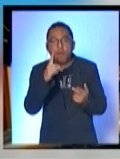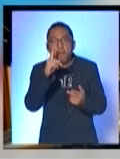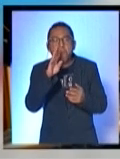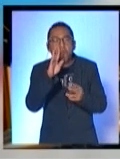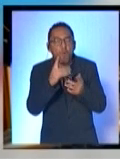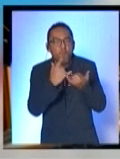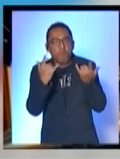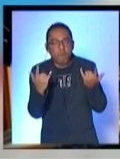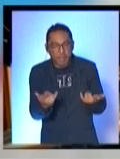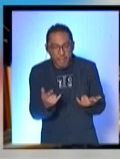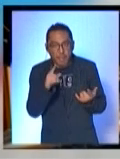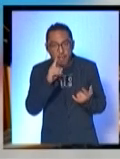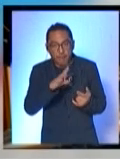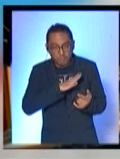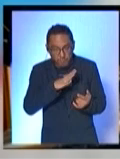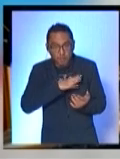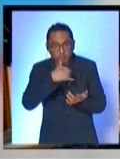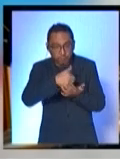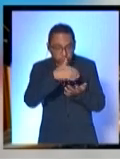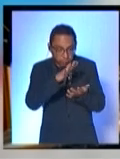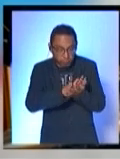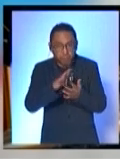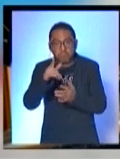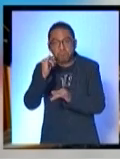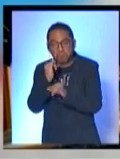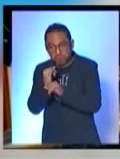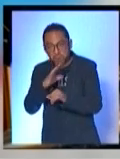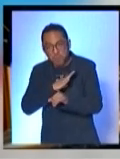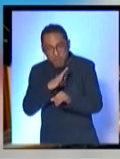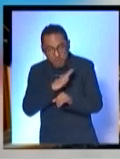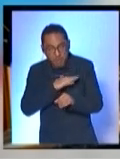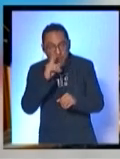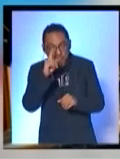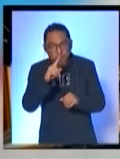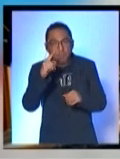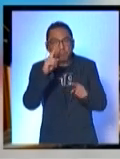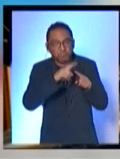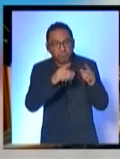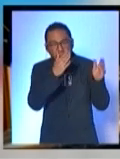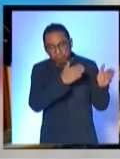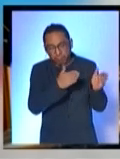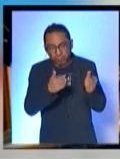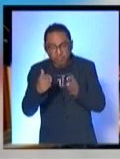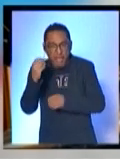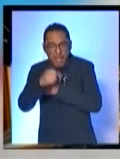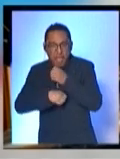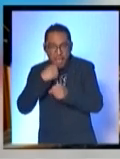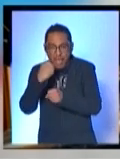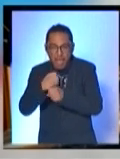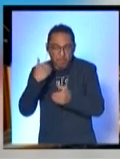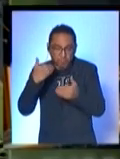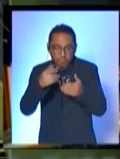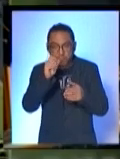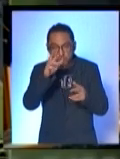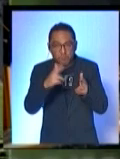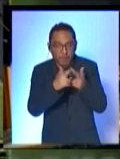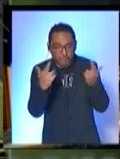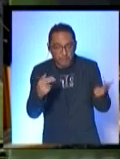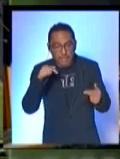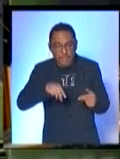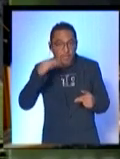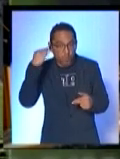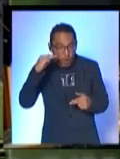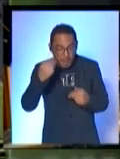tiene versión digital e impresa, y a diferencia de la estructura con secciones que desarrolló en sus últimos años, la revista nacida en Morelia